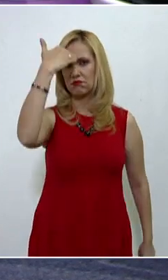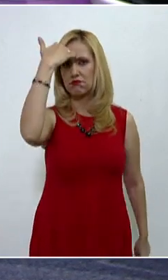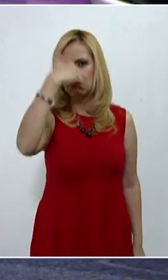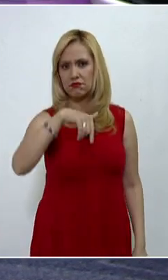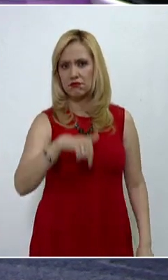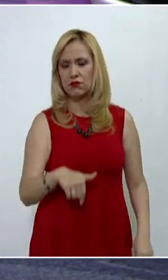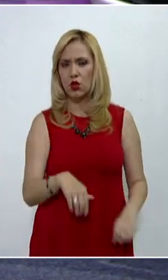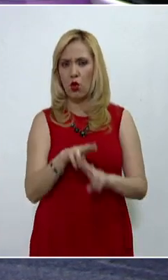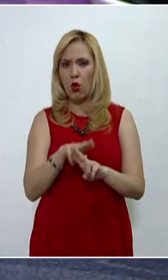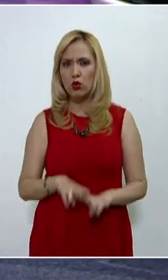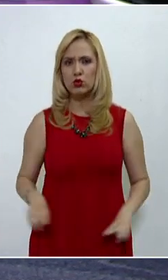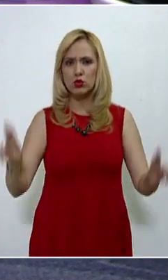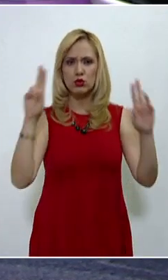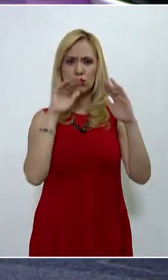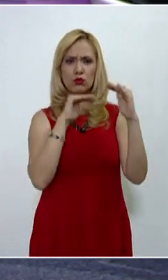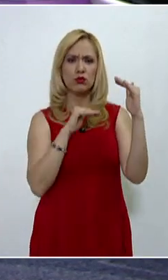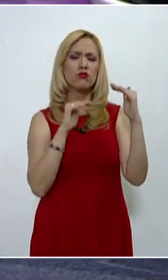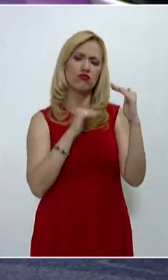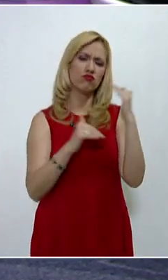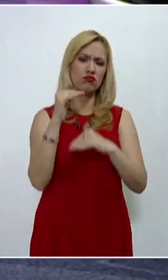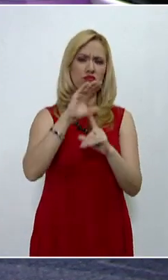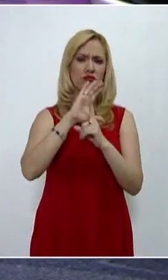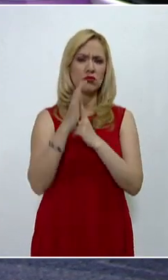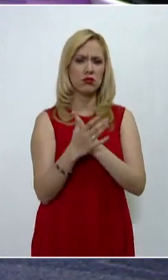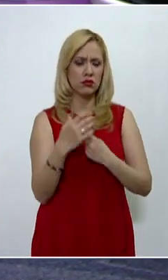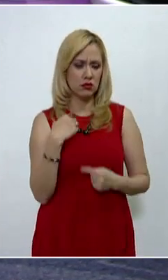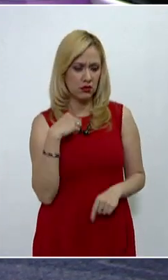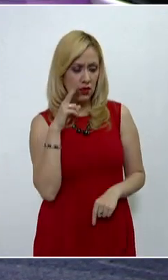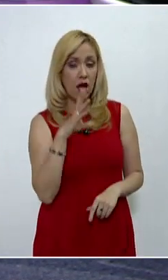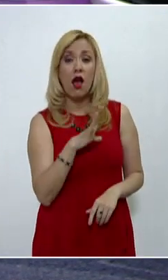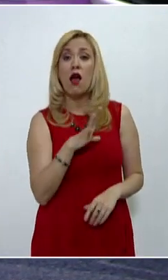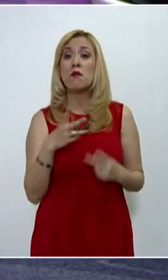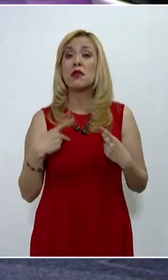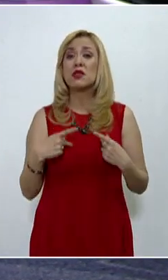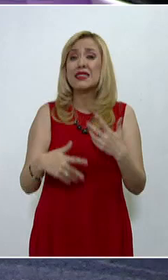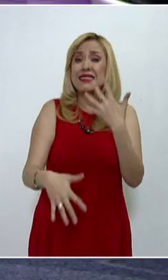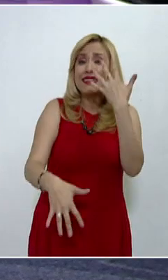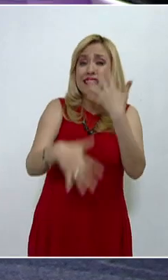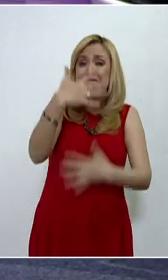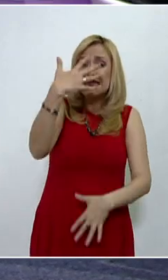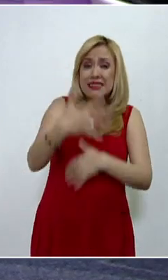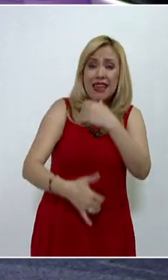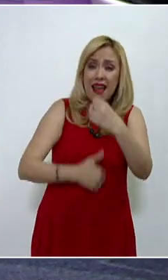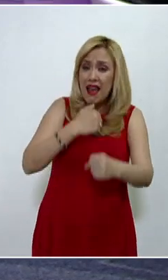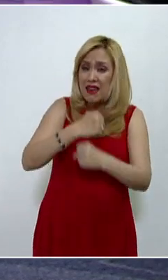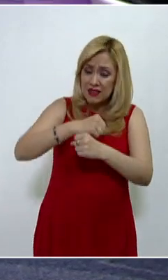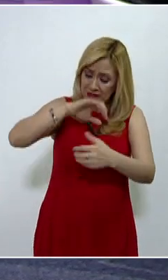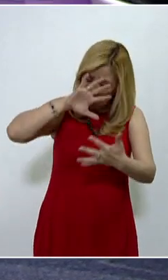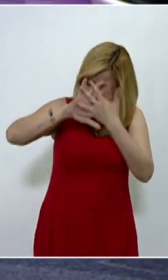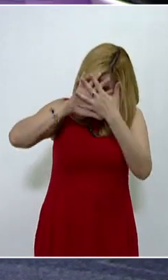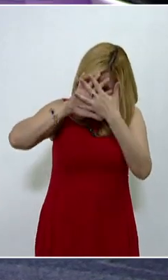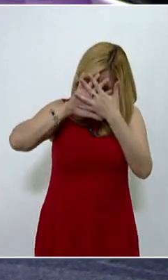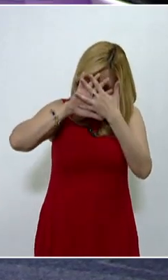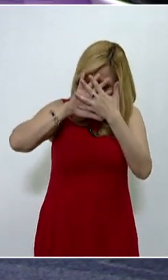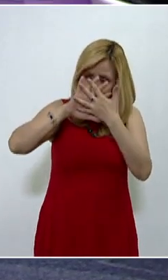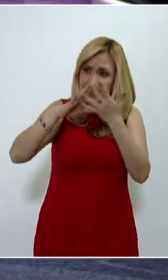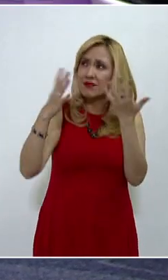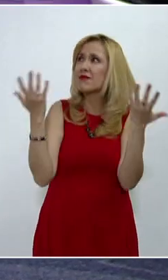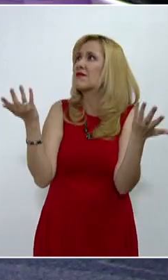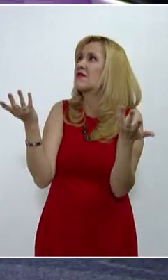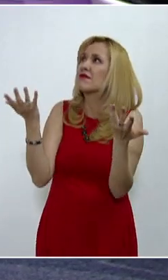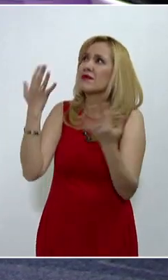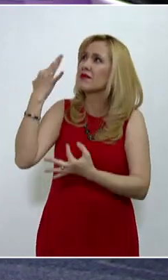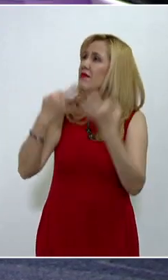Alto Comisionado de Naciones Unidas de personas que tienen más de 15 años 15 años. privadas de la libertad sin haber